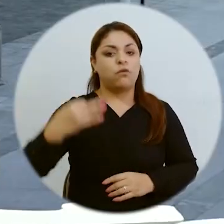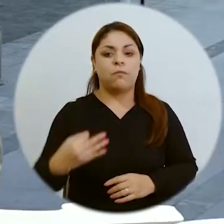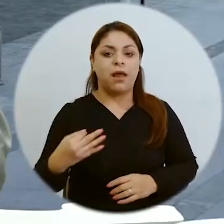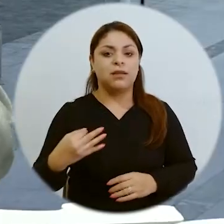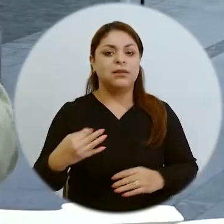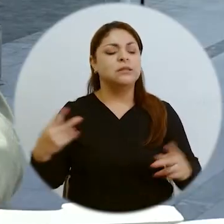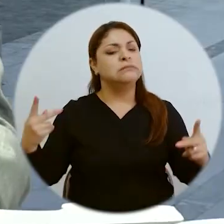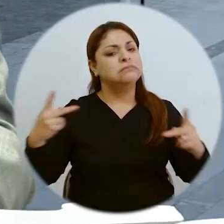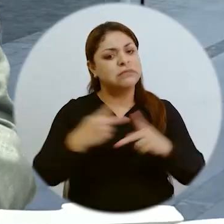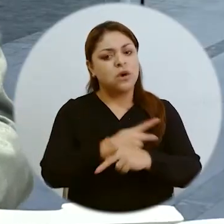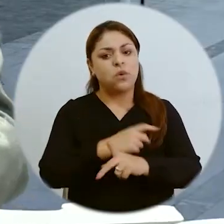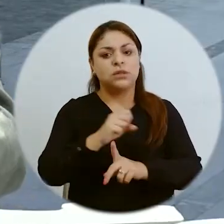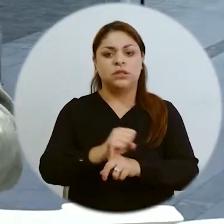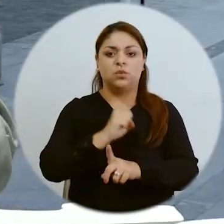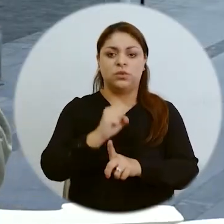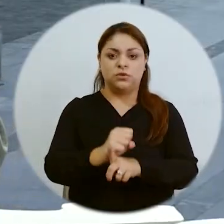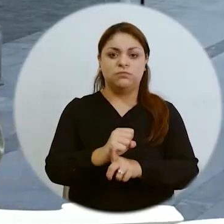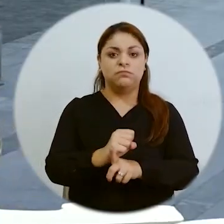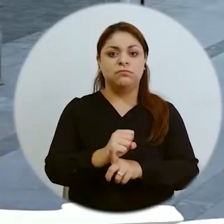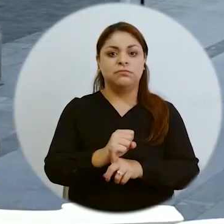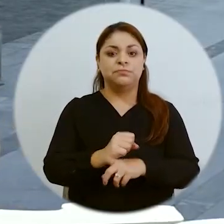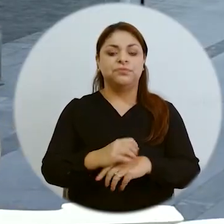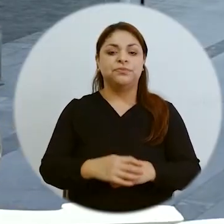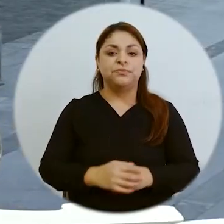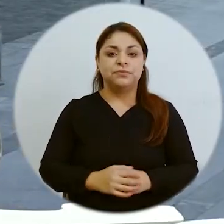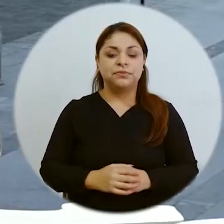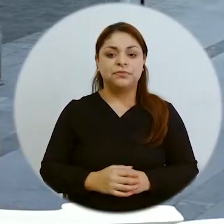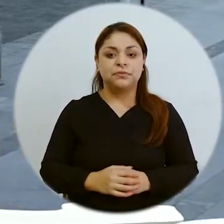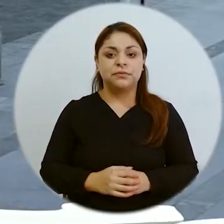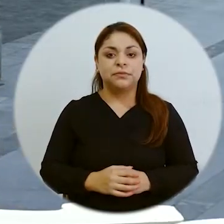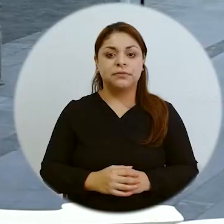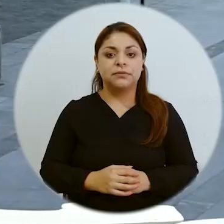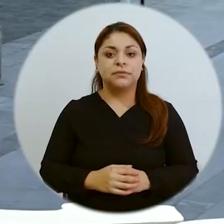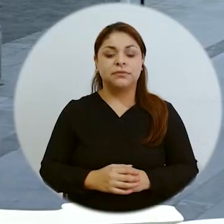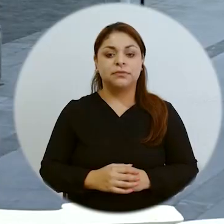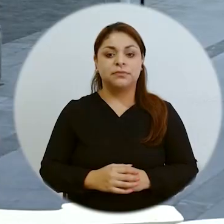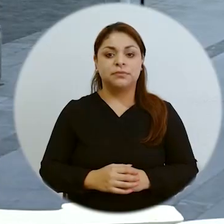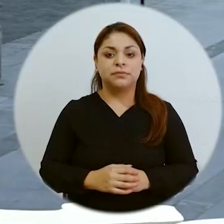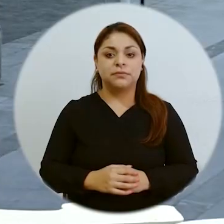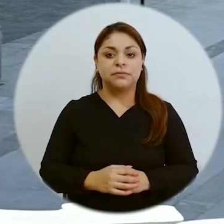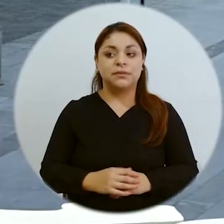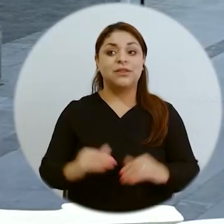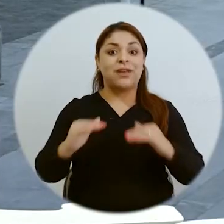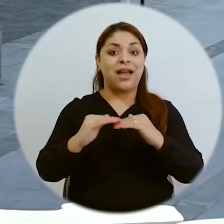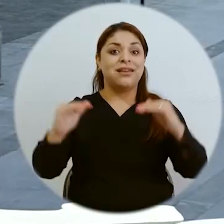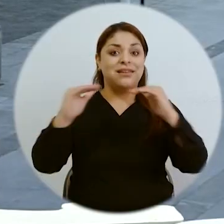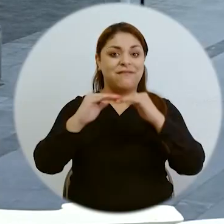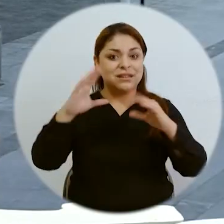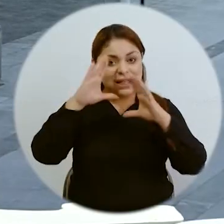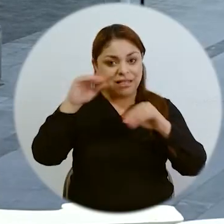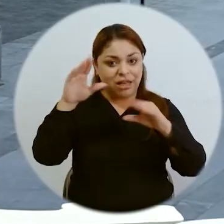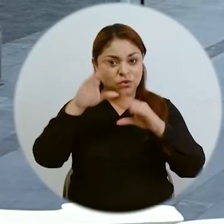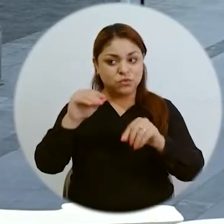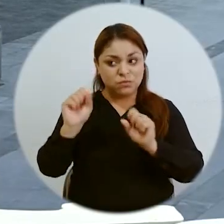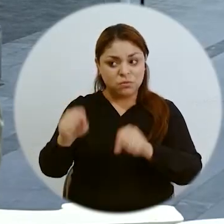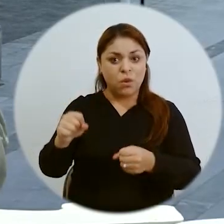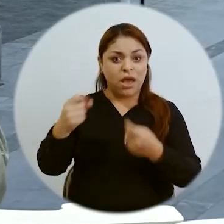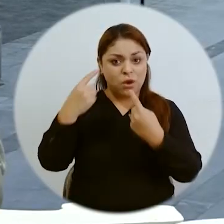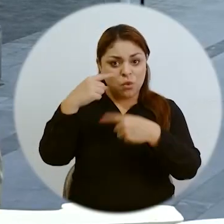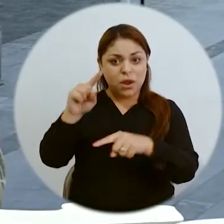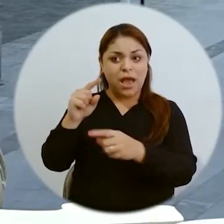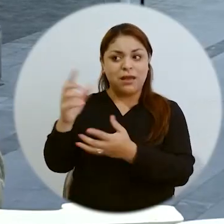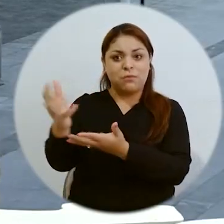que quedan o que su capacidad de pago supera esos parámetros de SUGEF? Precisamente se nos están yendo a